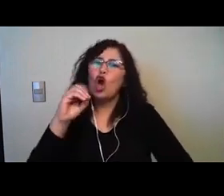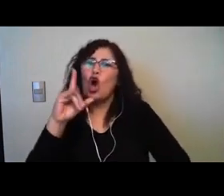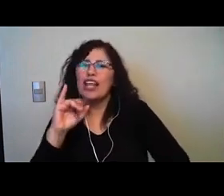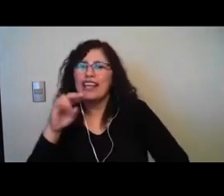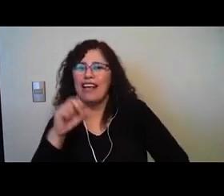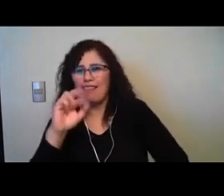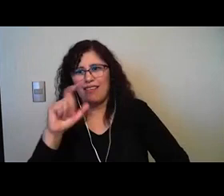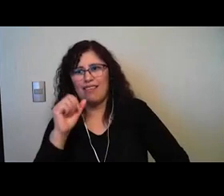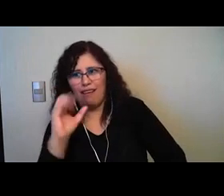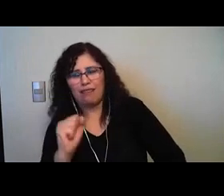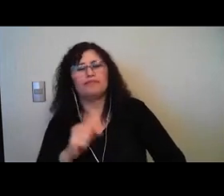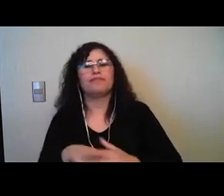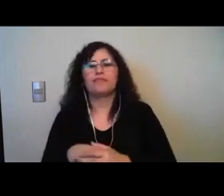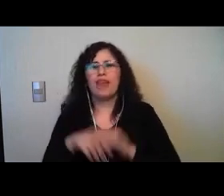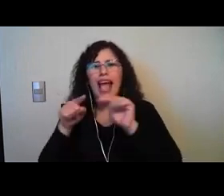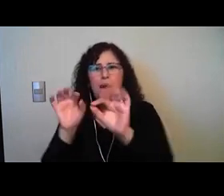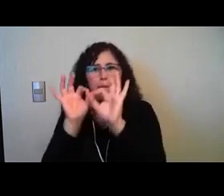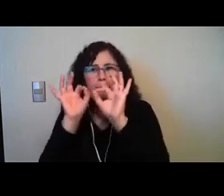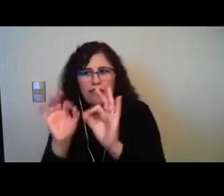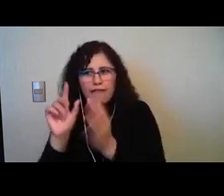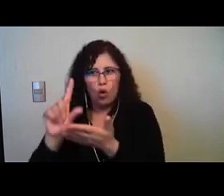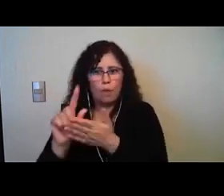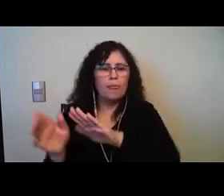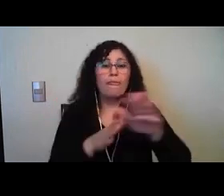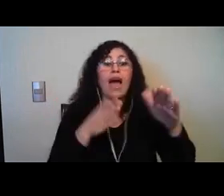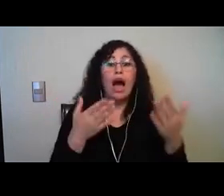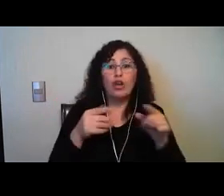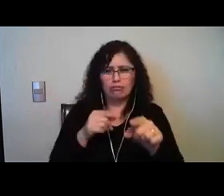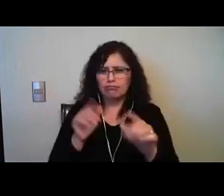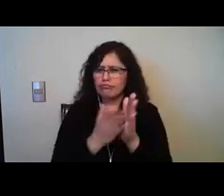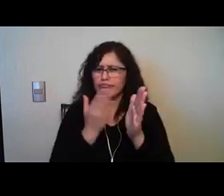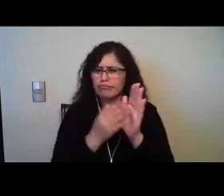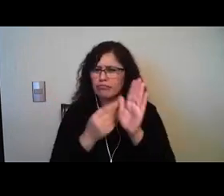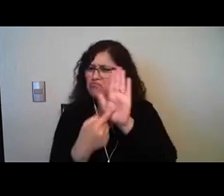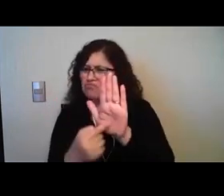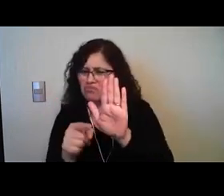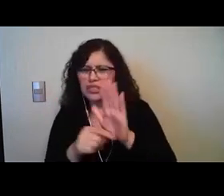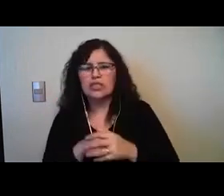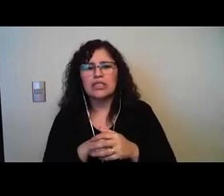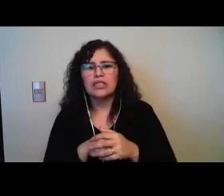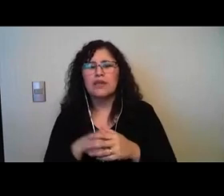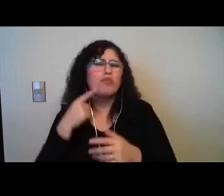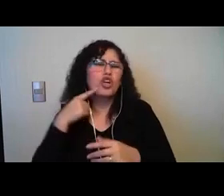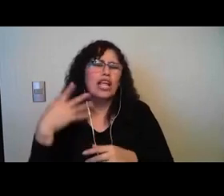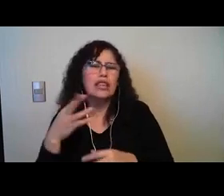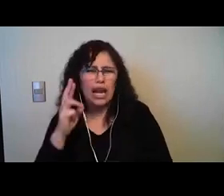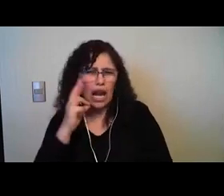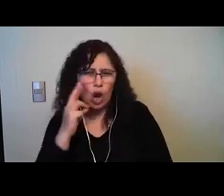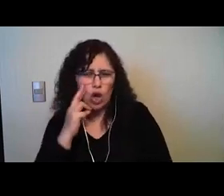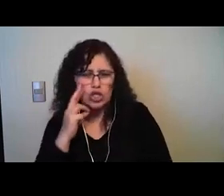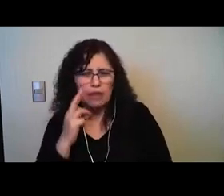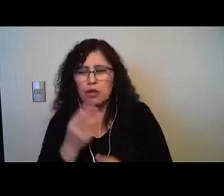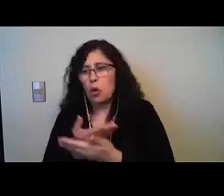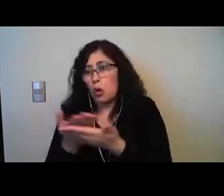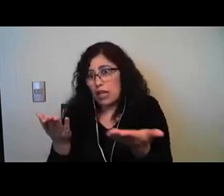¿ya? Yo creo que en general es importante reconocer, o sea, uno siempre, no sé ustedes, pero en